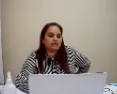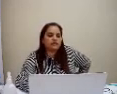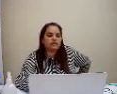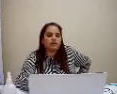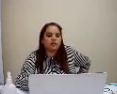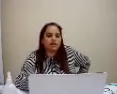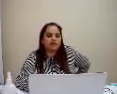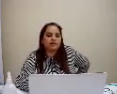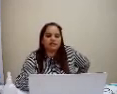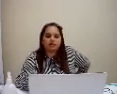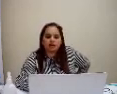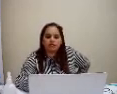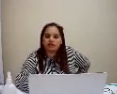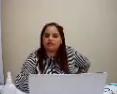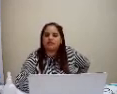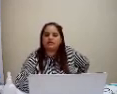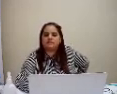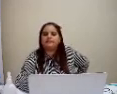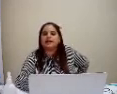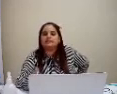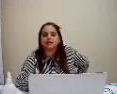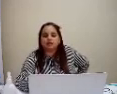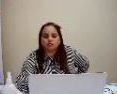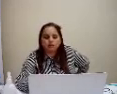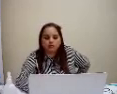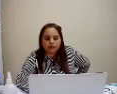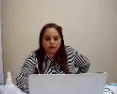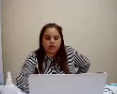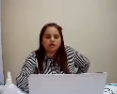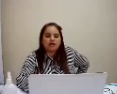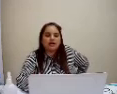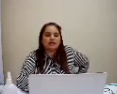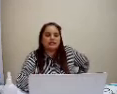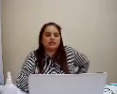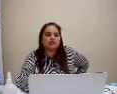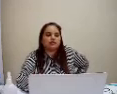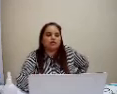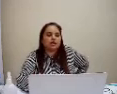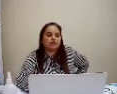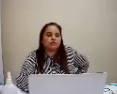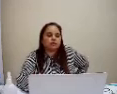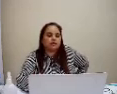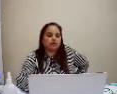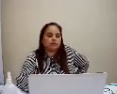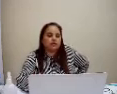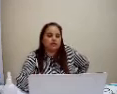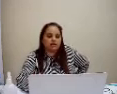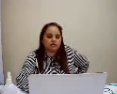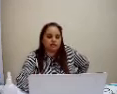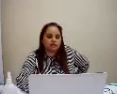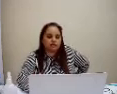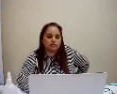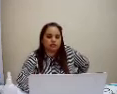hacer actividad física moderada para levantar nuestras defensas, hace que durmamos mejor, hace que nuestro estado de ánimo esté mejor por